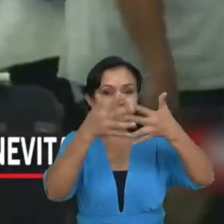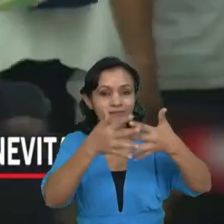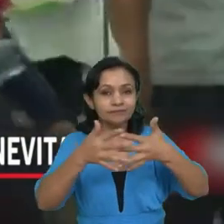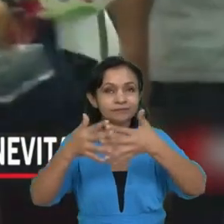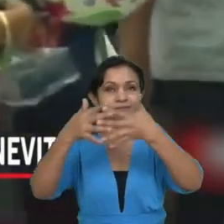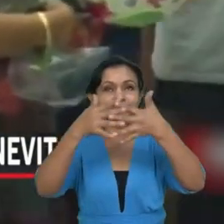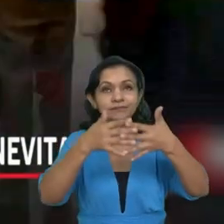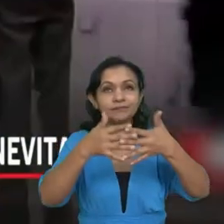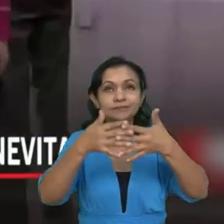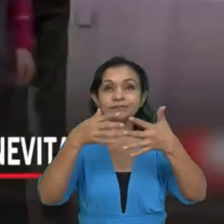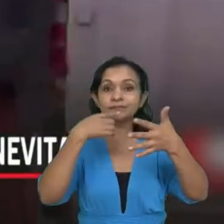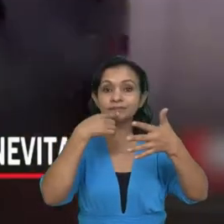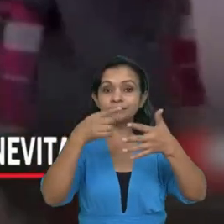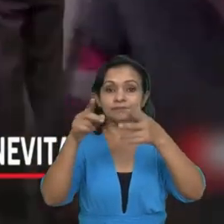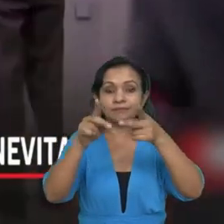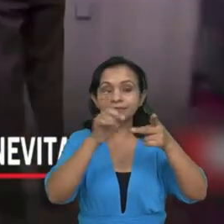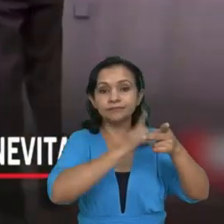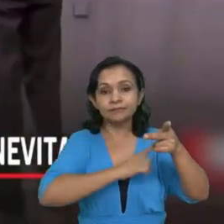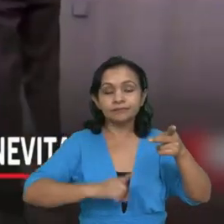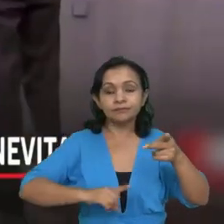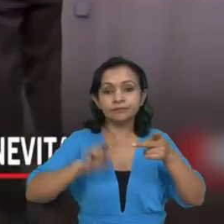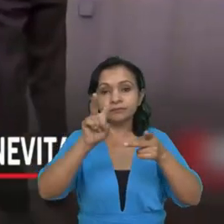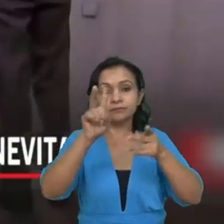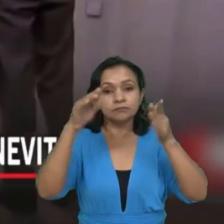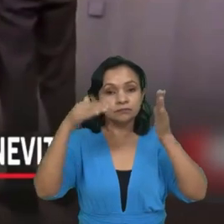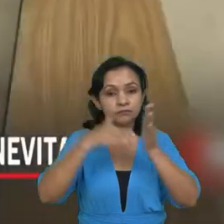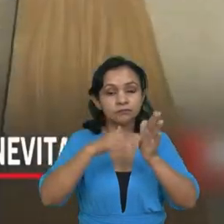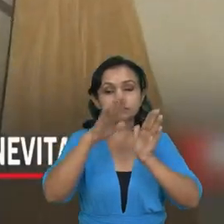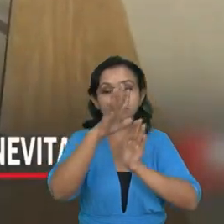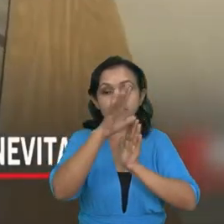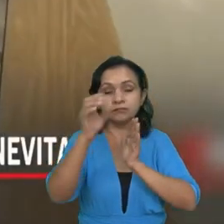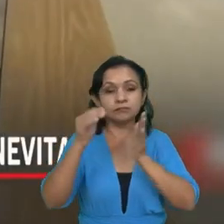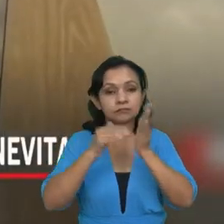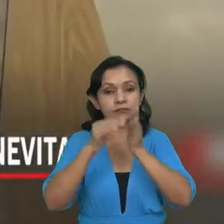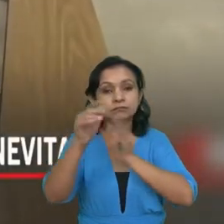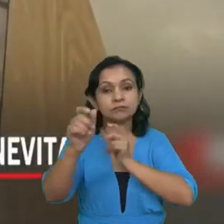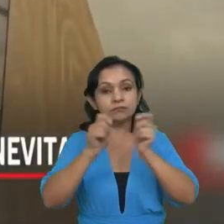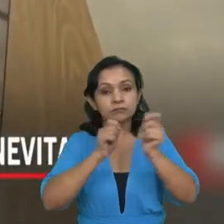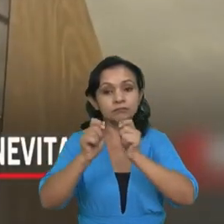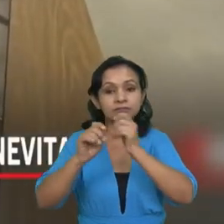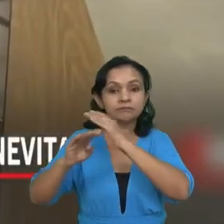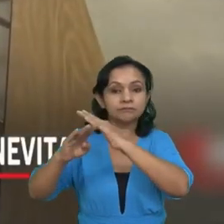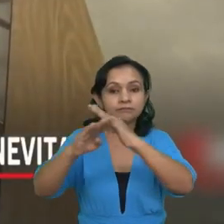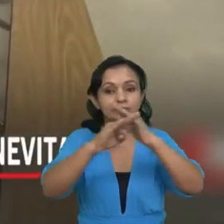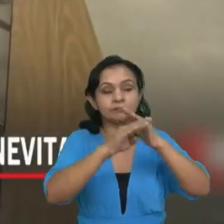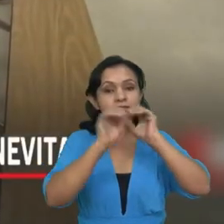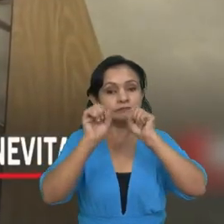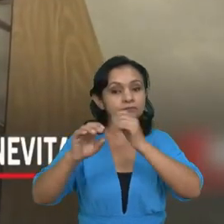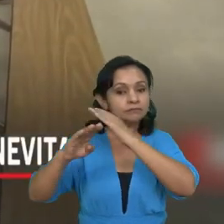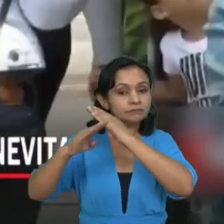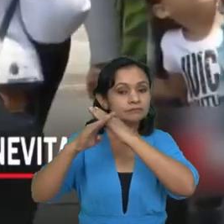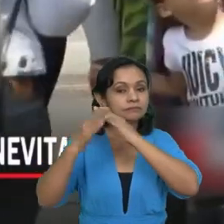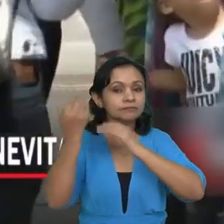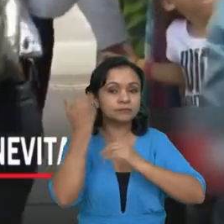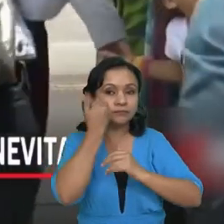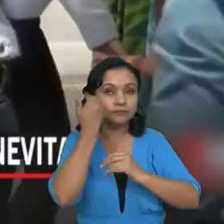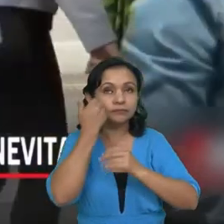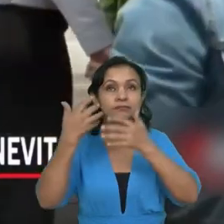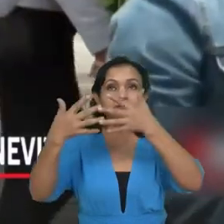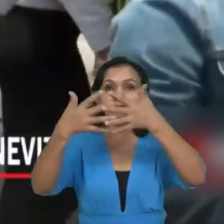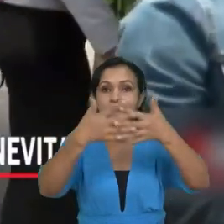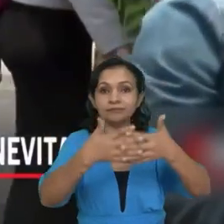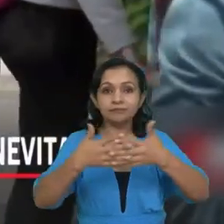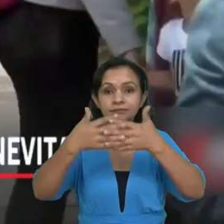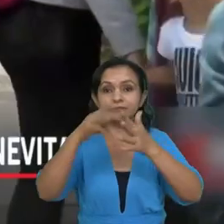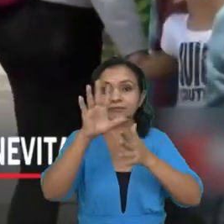y ha pedido a los legisladores que aprueben 2.500 millones de dólares para combatir el posible brote en eeuu